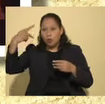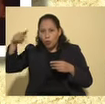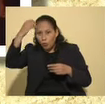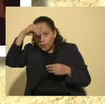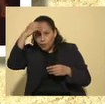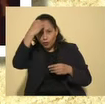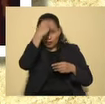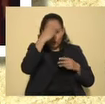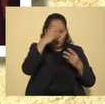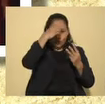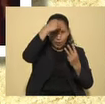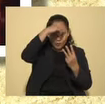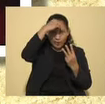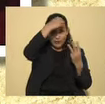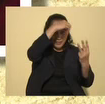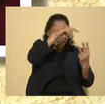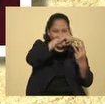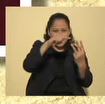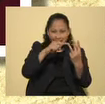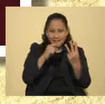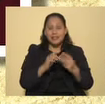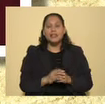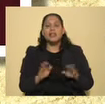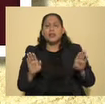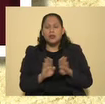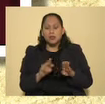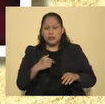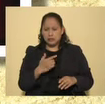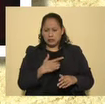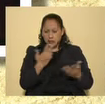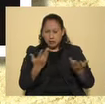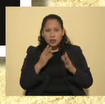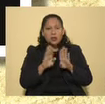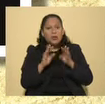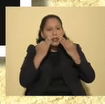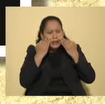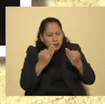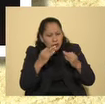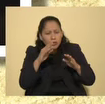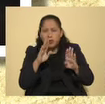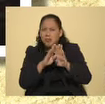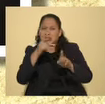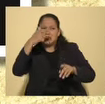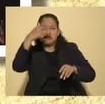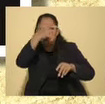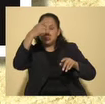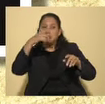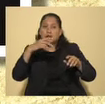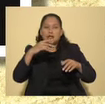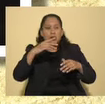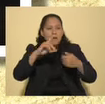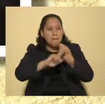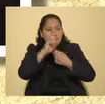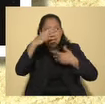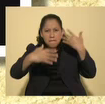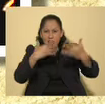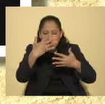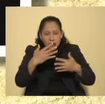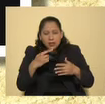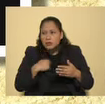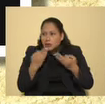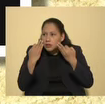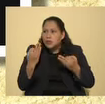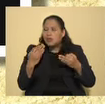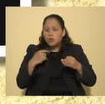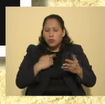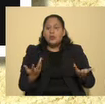mucho que ver con qué postura tomar frente a ser testigo de un hecho violento, ¿no? Entonces es una obra que, digamos, es una especie